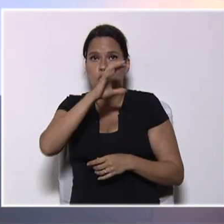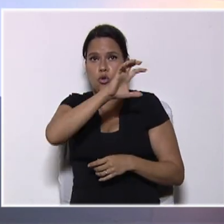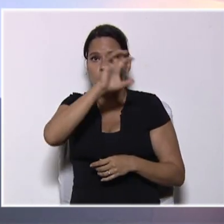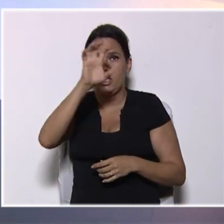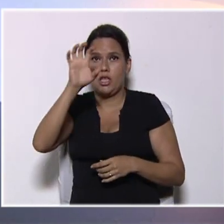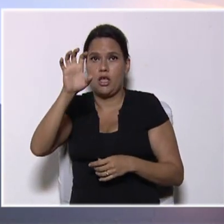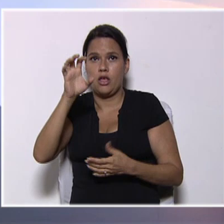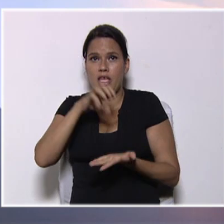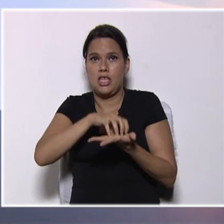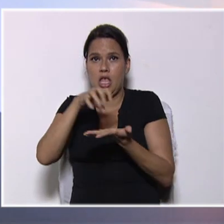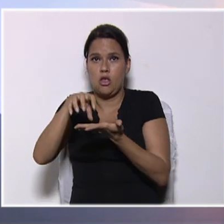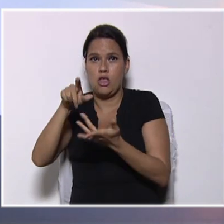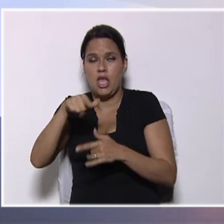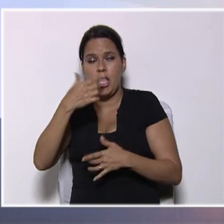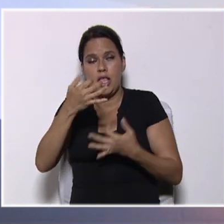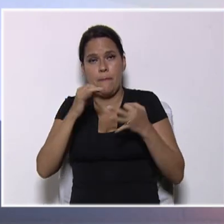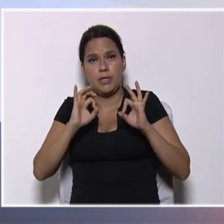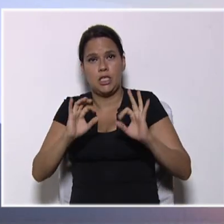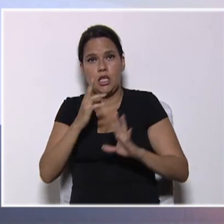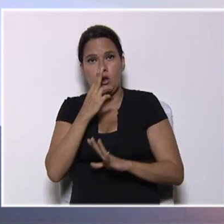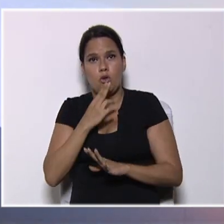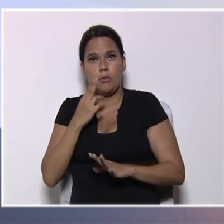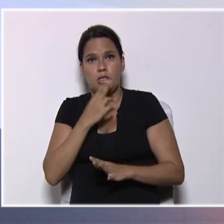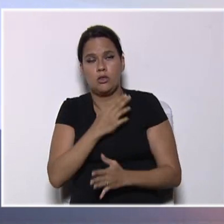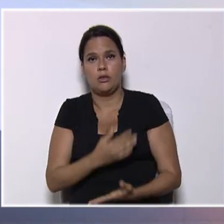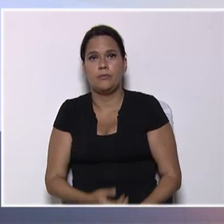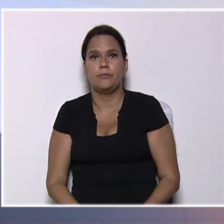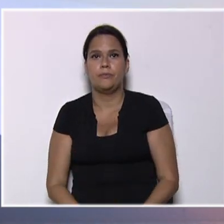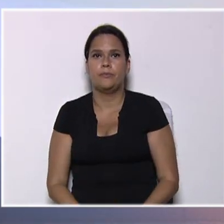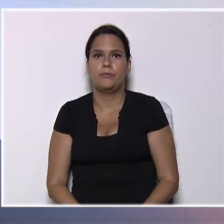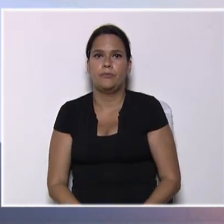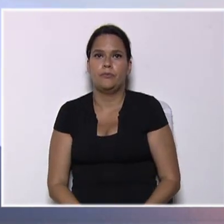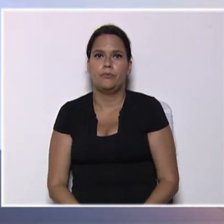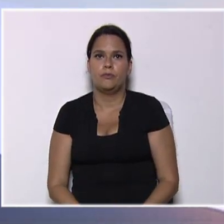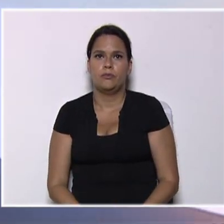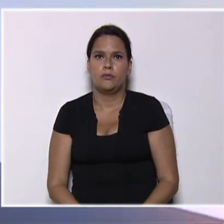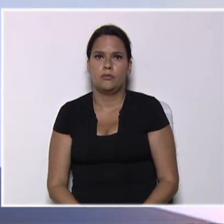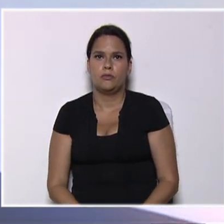esta especialidad ocupacional. Acompáñame a la pantalla.